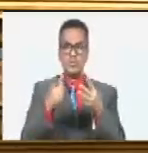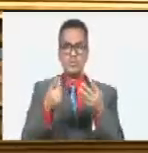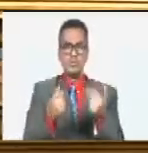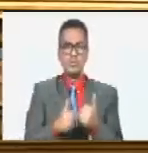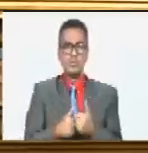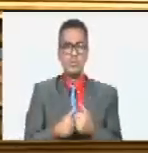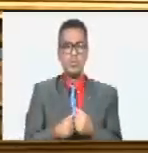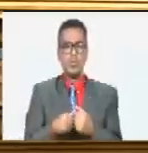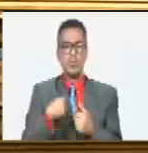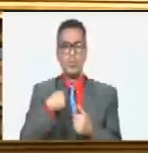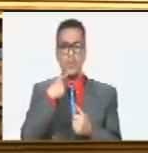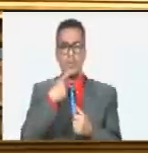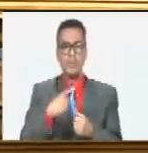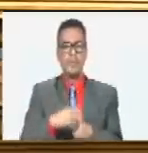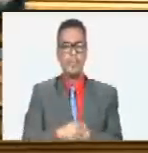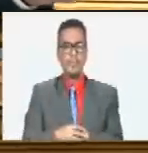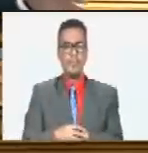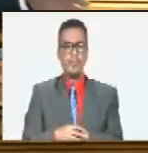dijo,